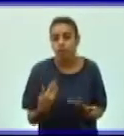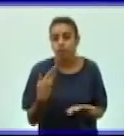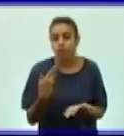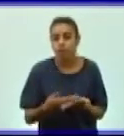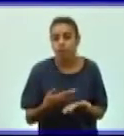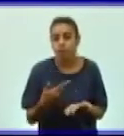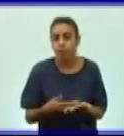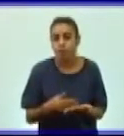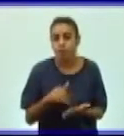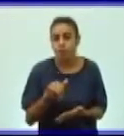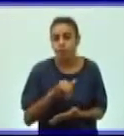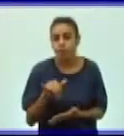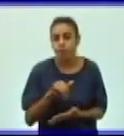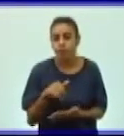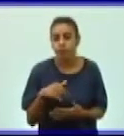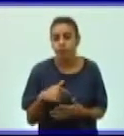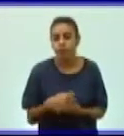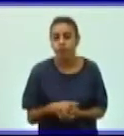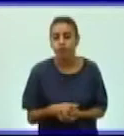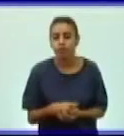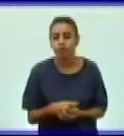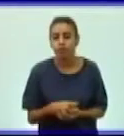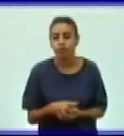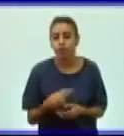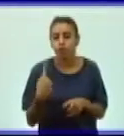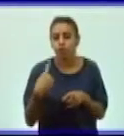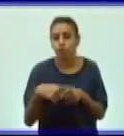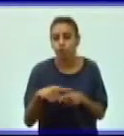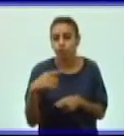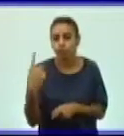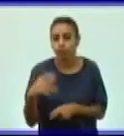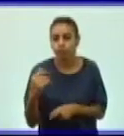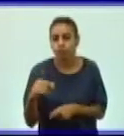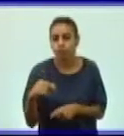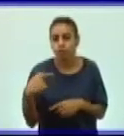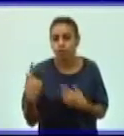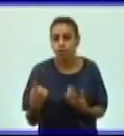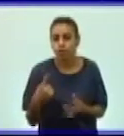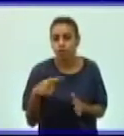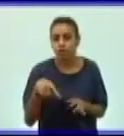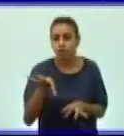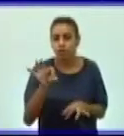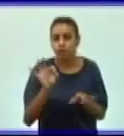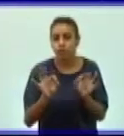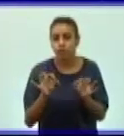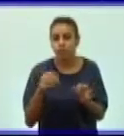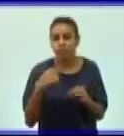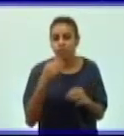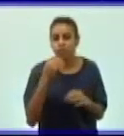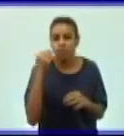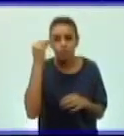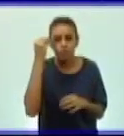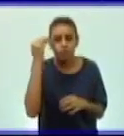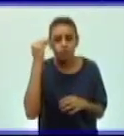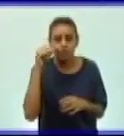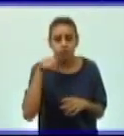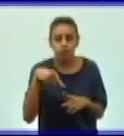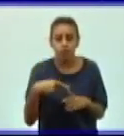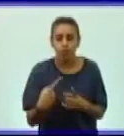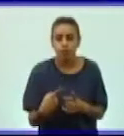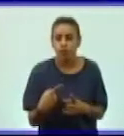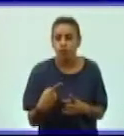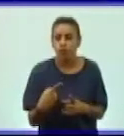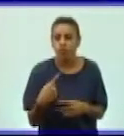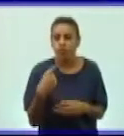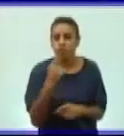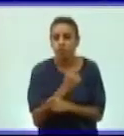además este inciso. ¿Qué lecciones históricas te ha dejado la caída del campo socialista? ¿Qué nos